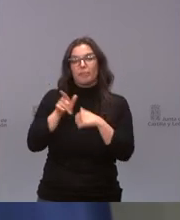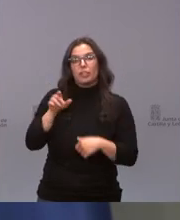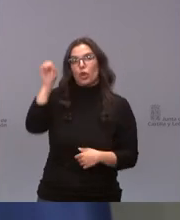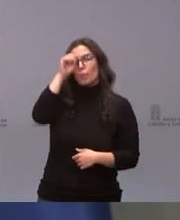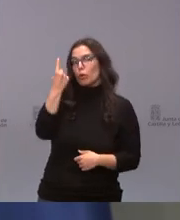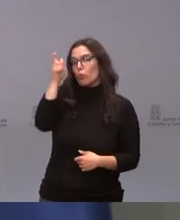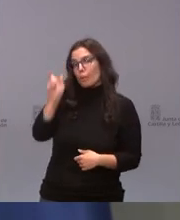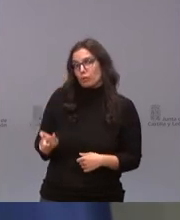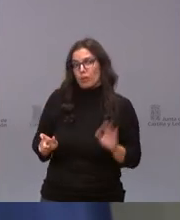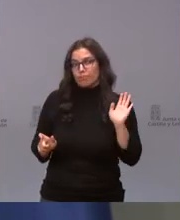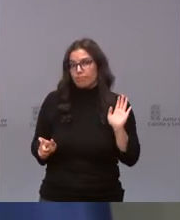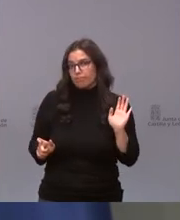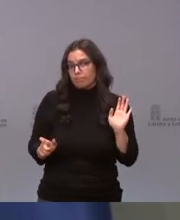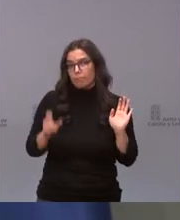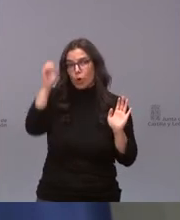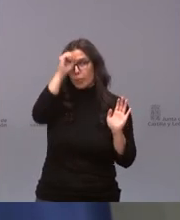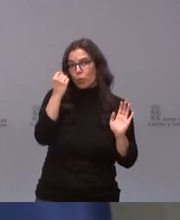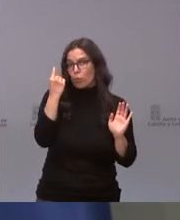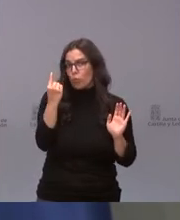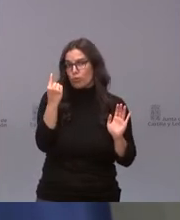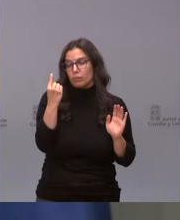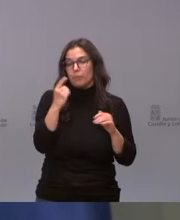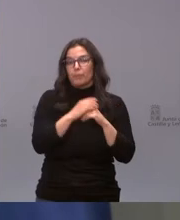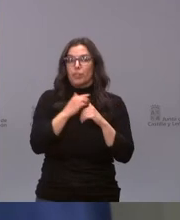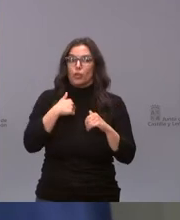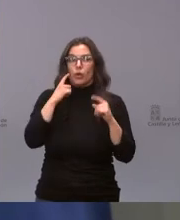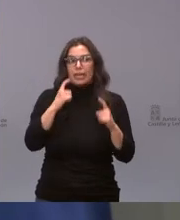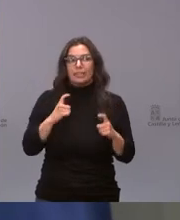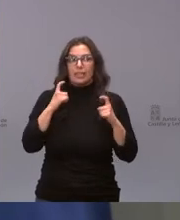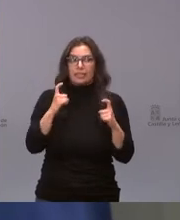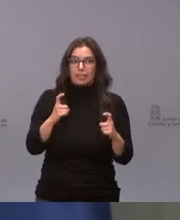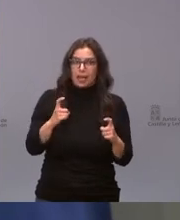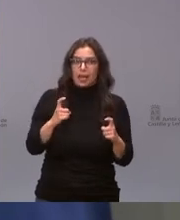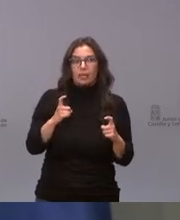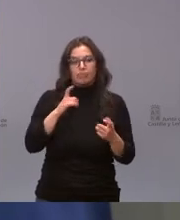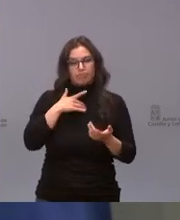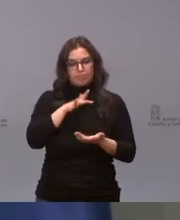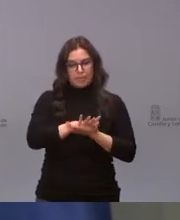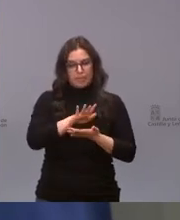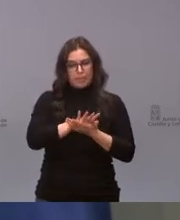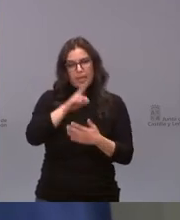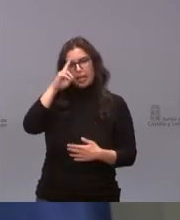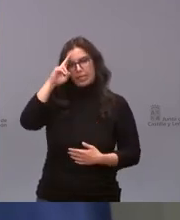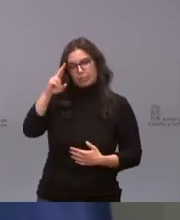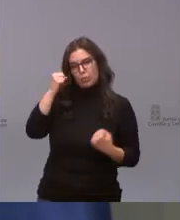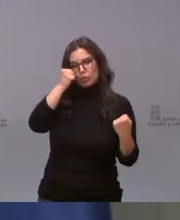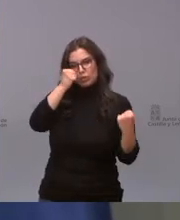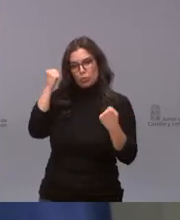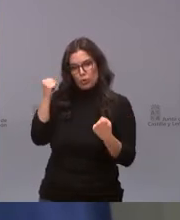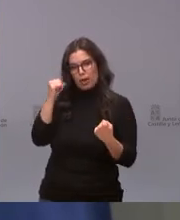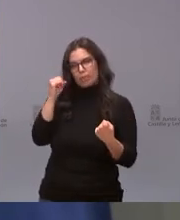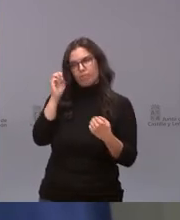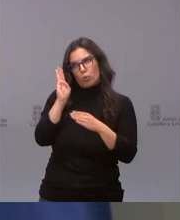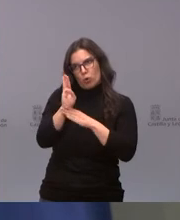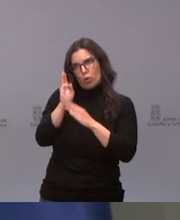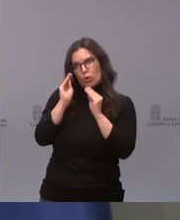persona. Y voy a procurar mantener la tranquilidad y el respeto institucional que merece el